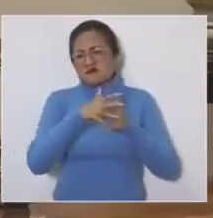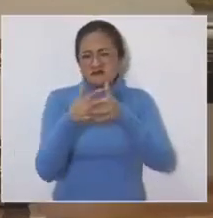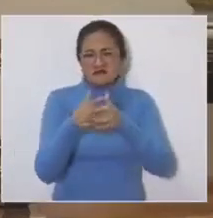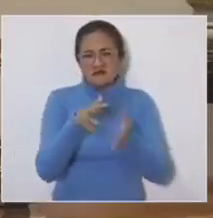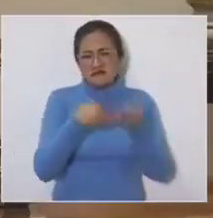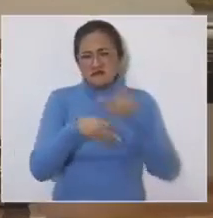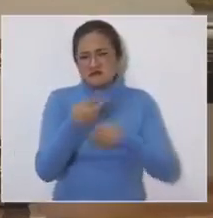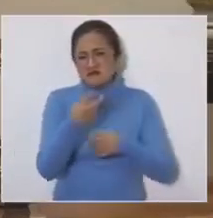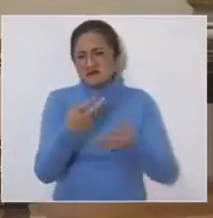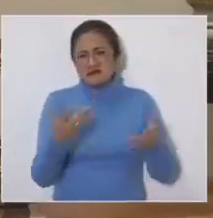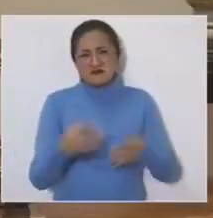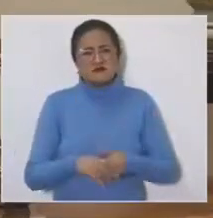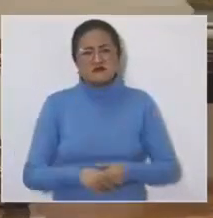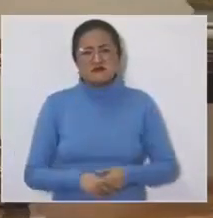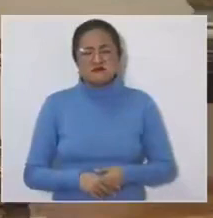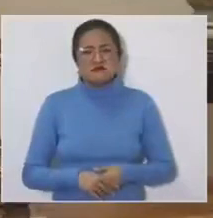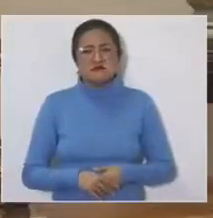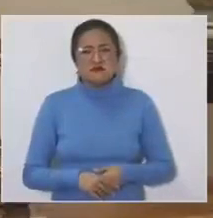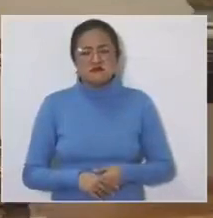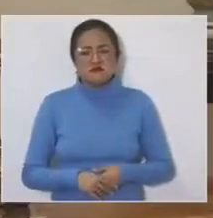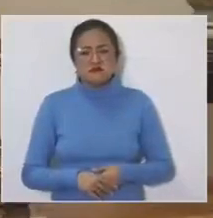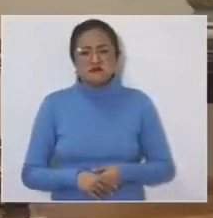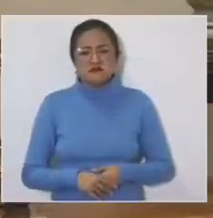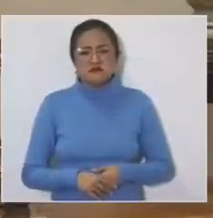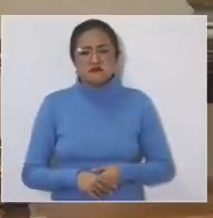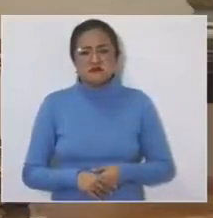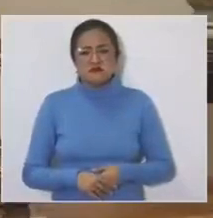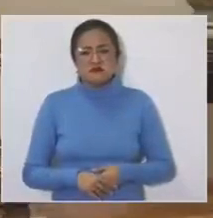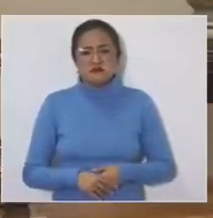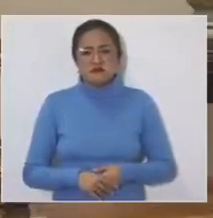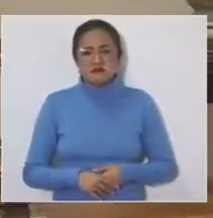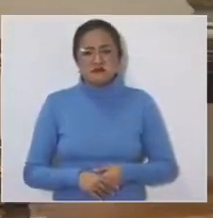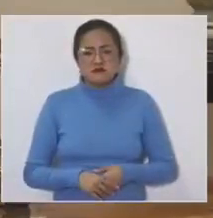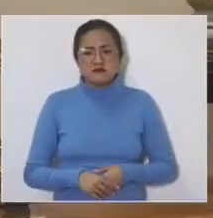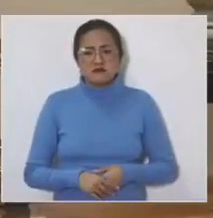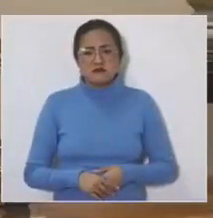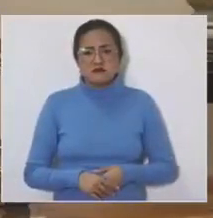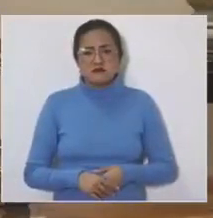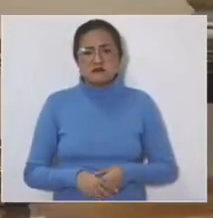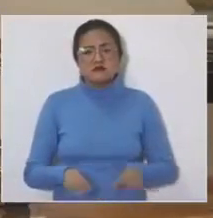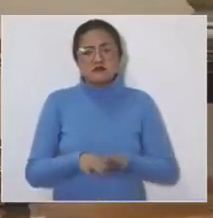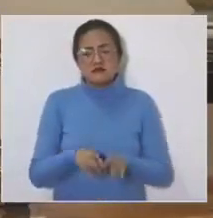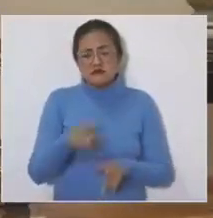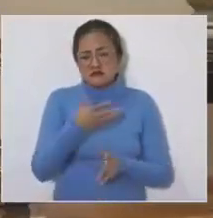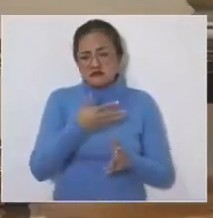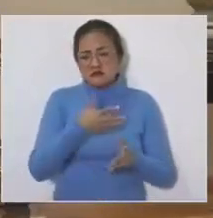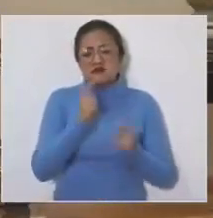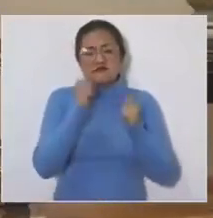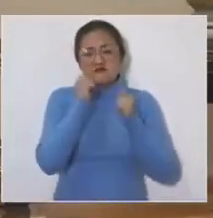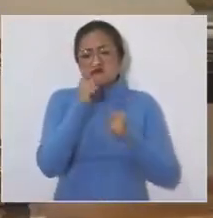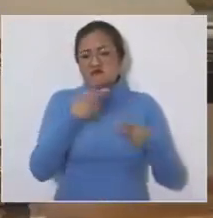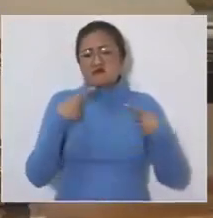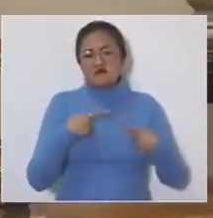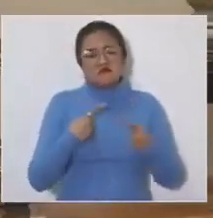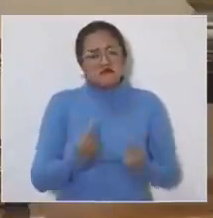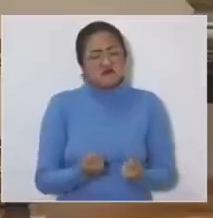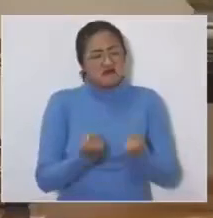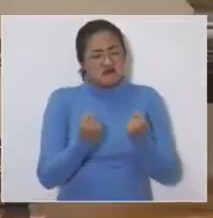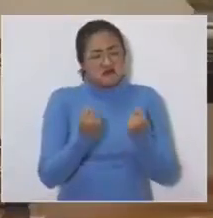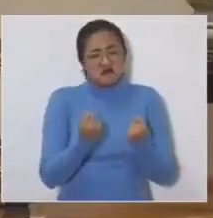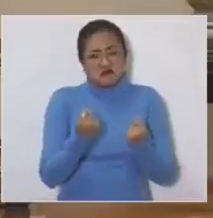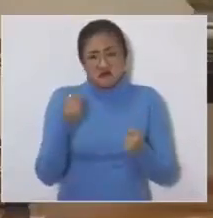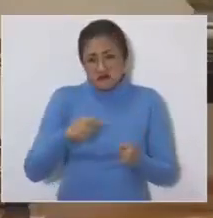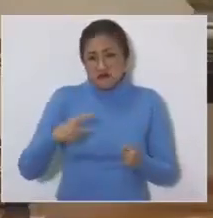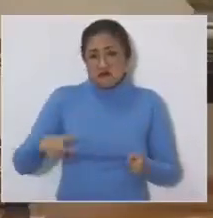muy torcido no tenían pudor los señores que gobernaban